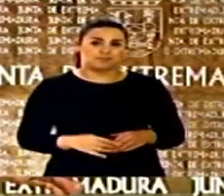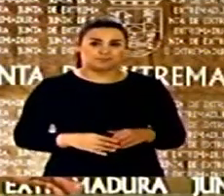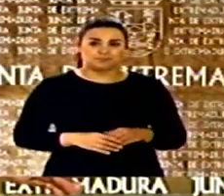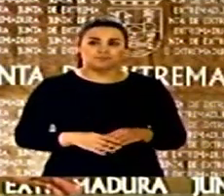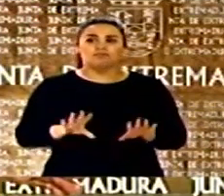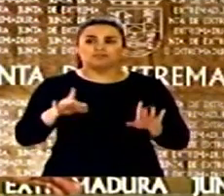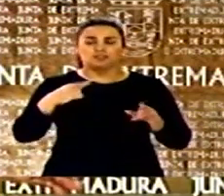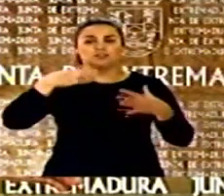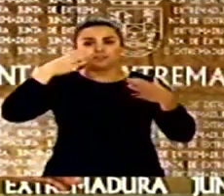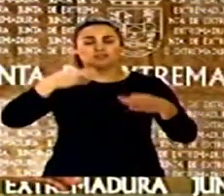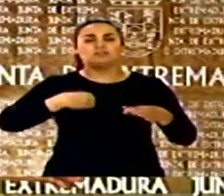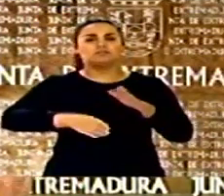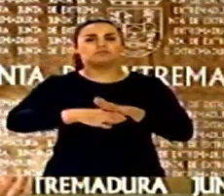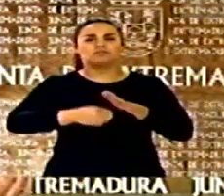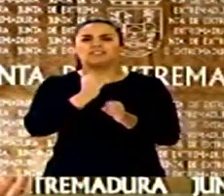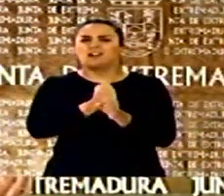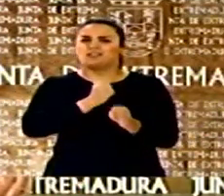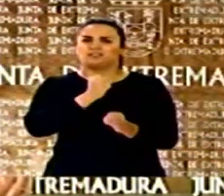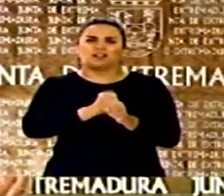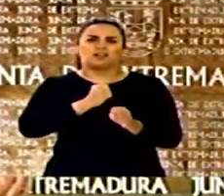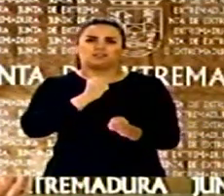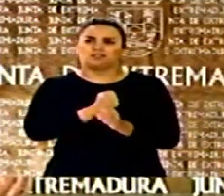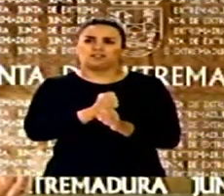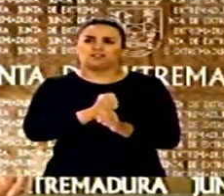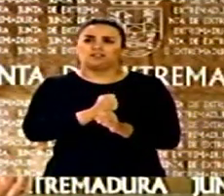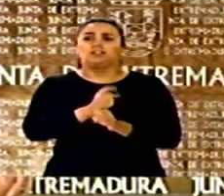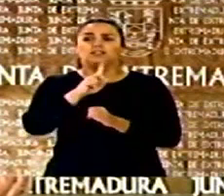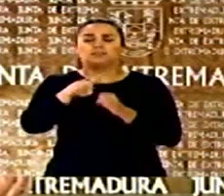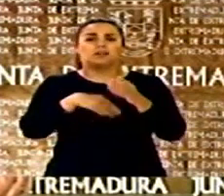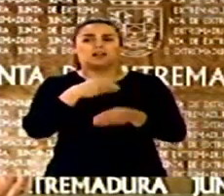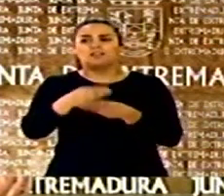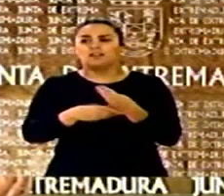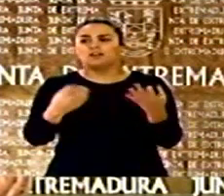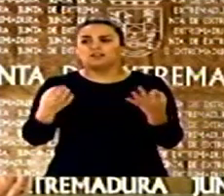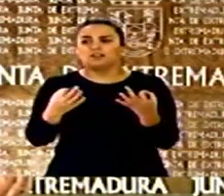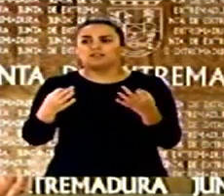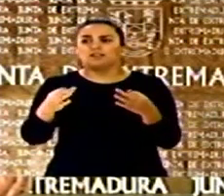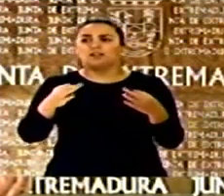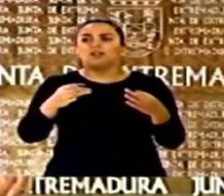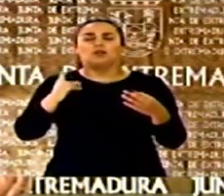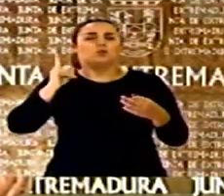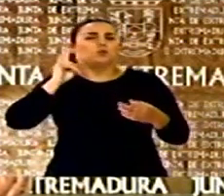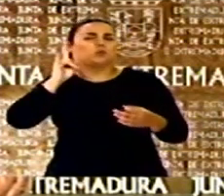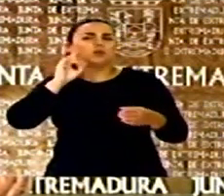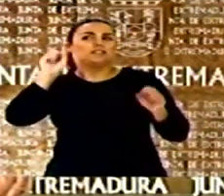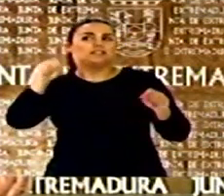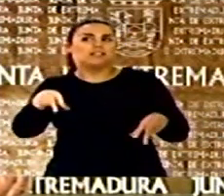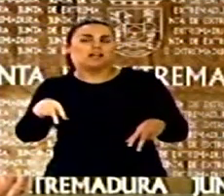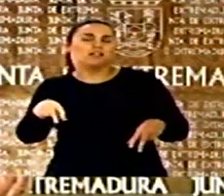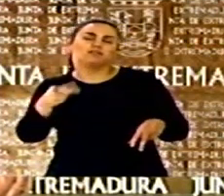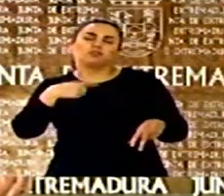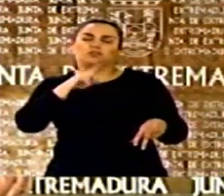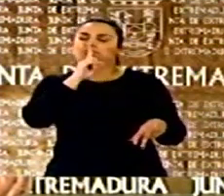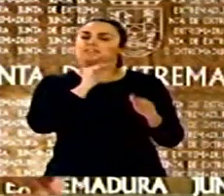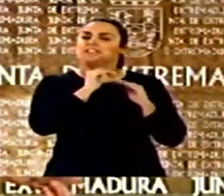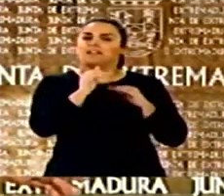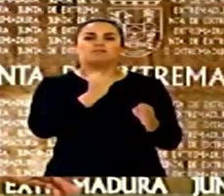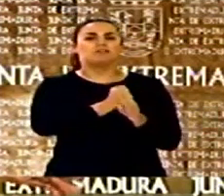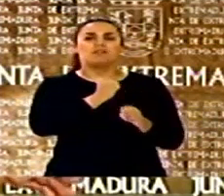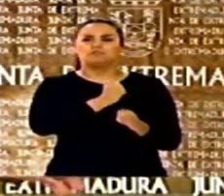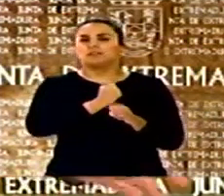nuevo modelo de financiación autonómica a la búsqueda de que en un futuro pueda haber mayor consenso. ¿Cómo valora esto o qué